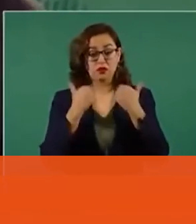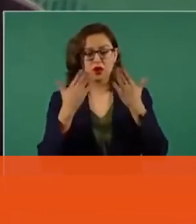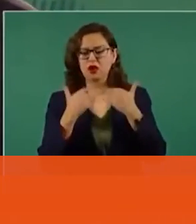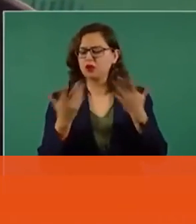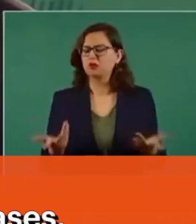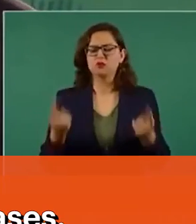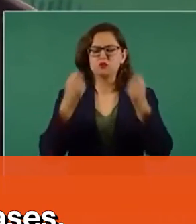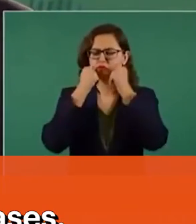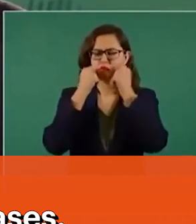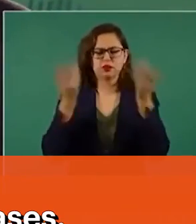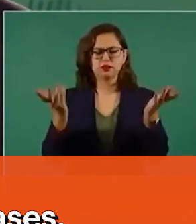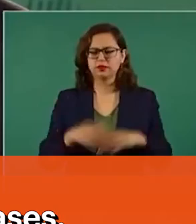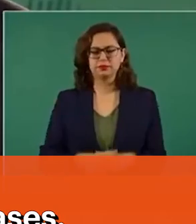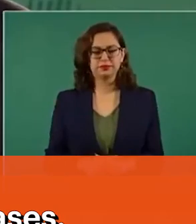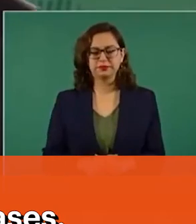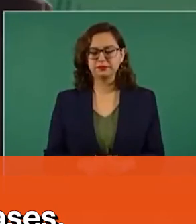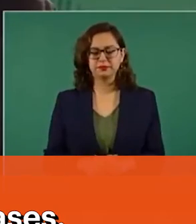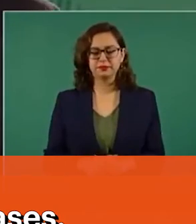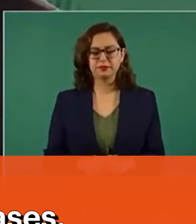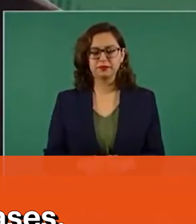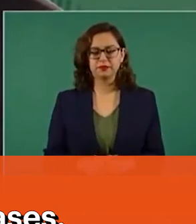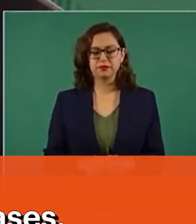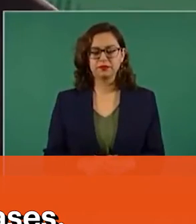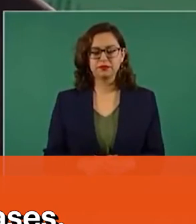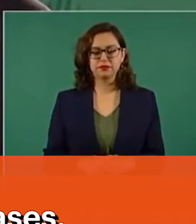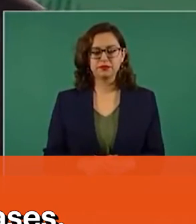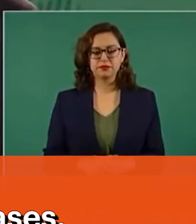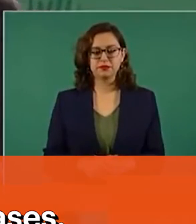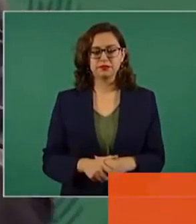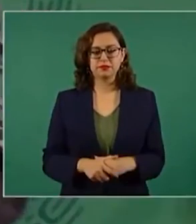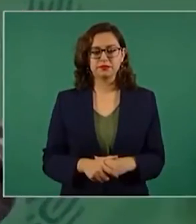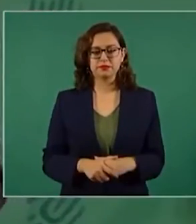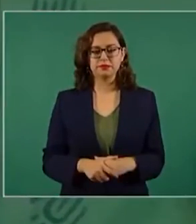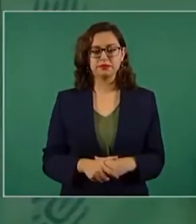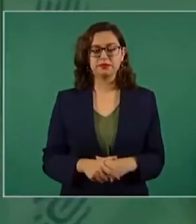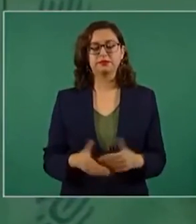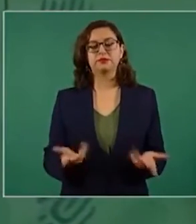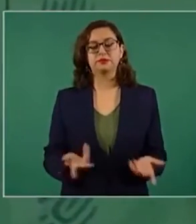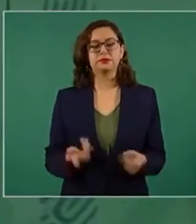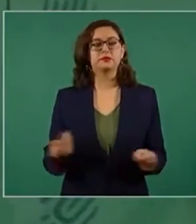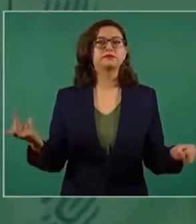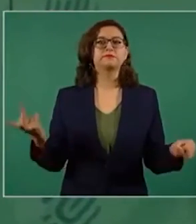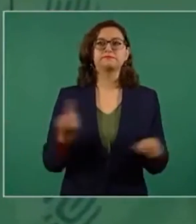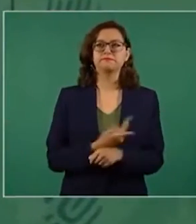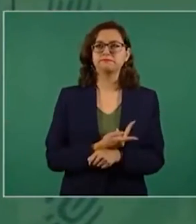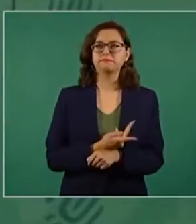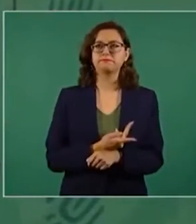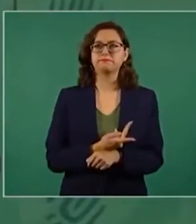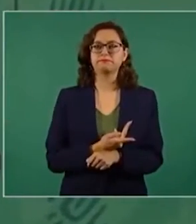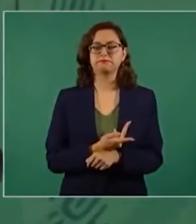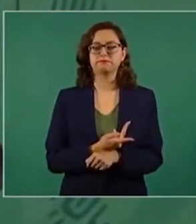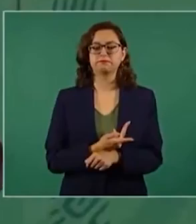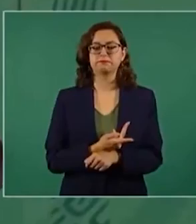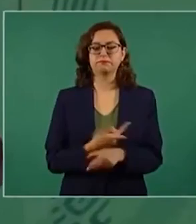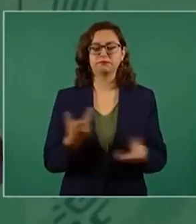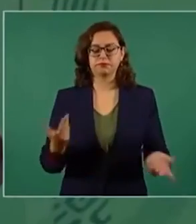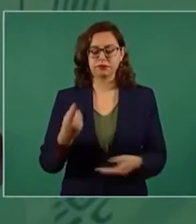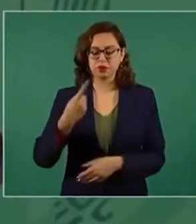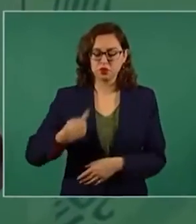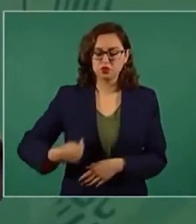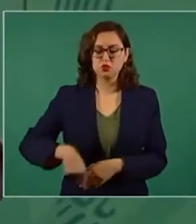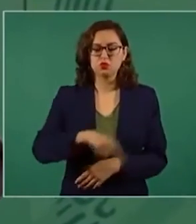no le hacen. Es que nosotros aquí tenemos